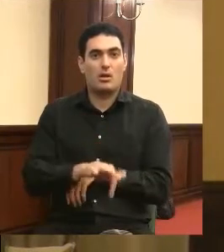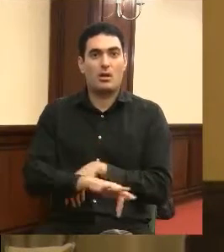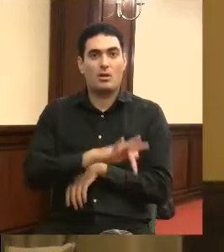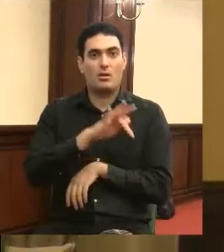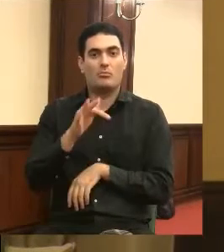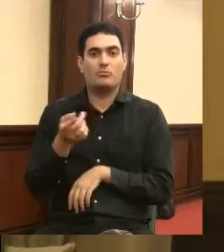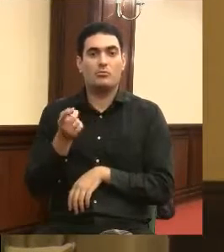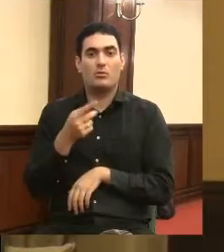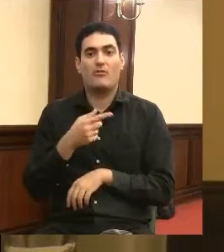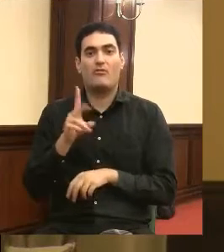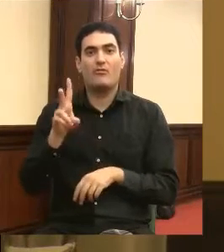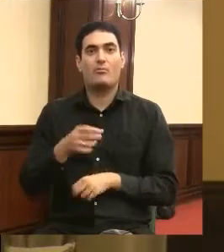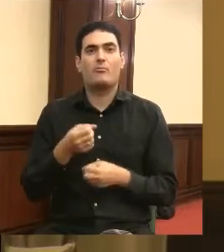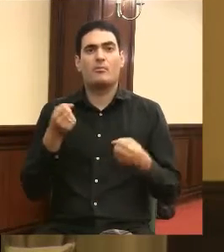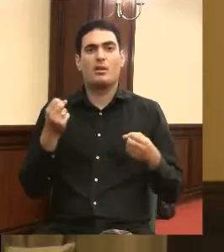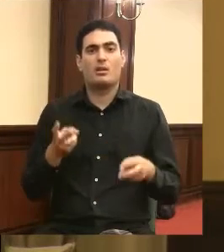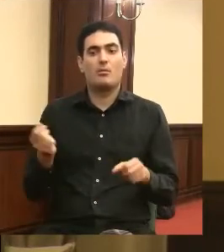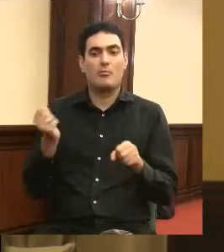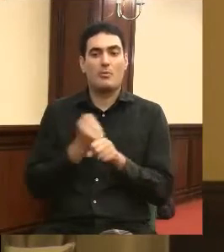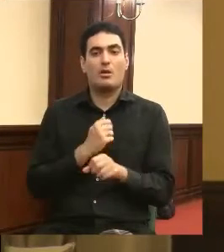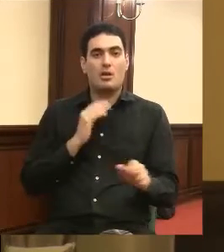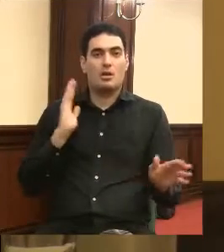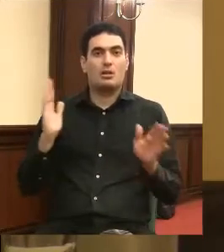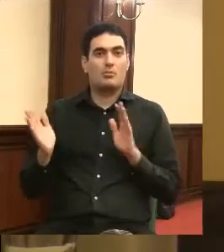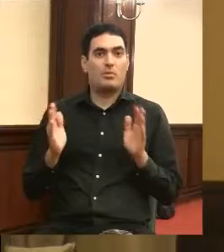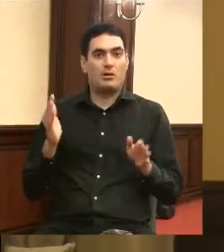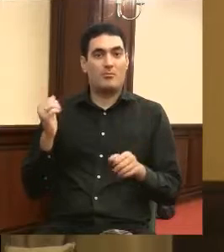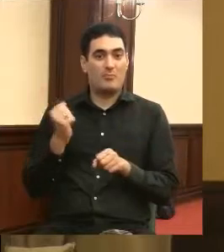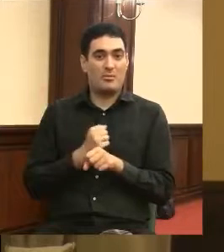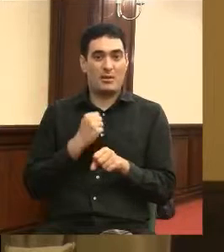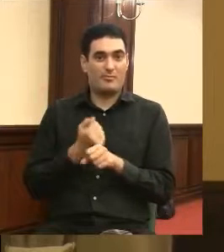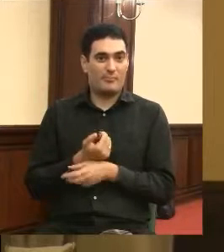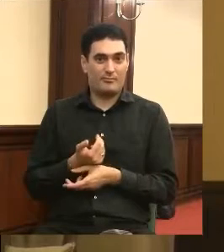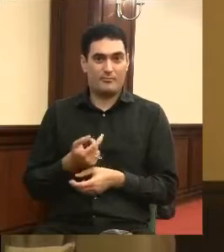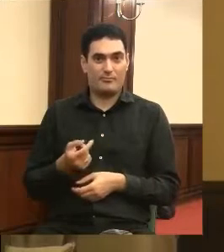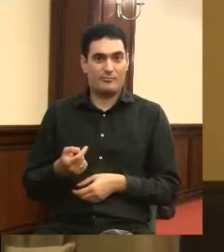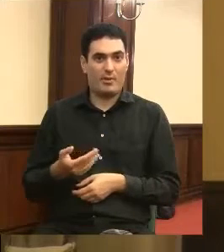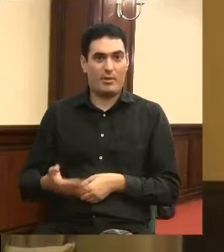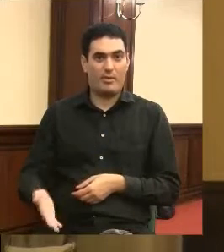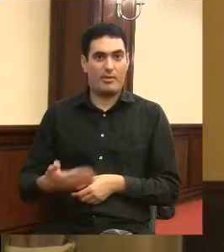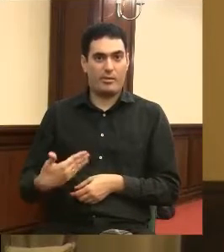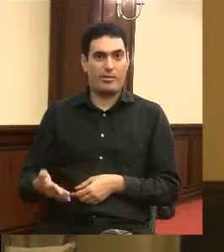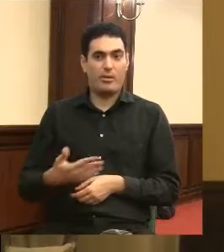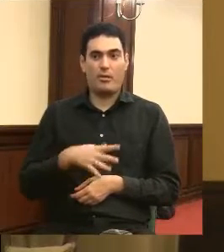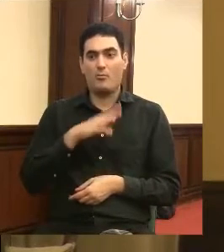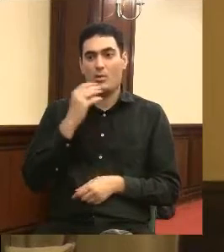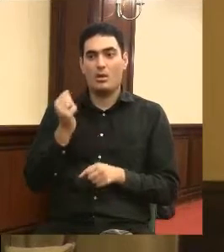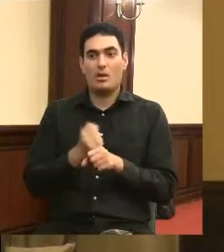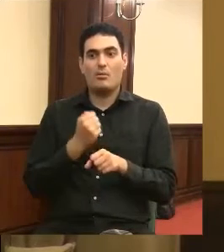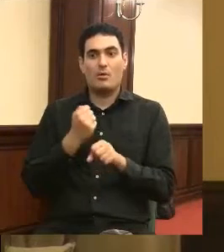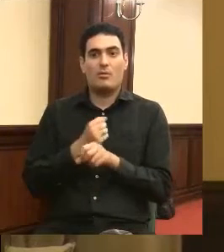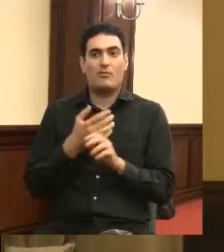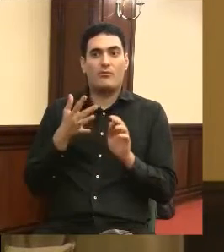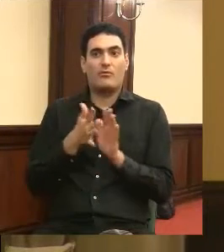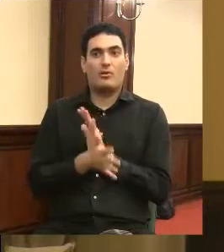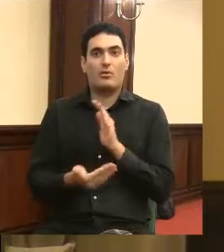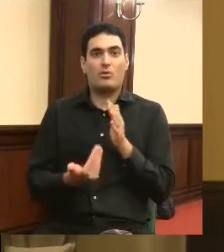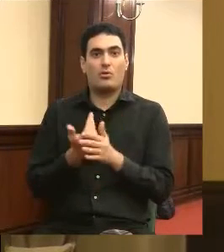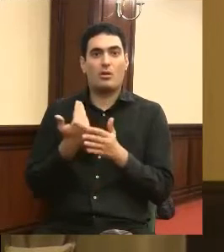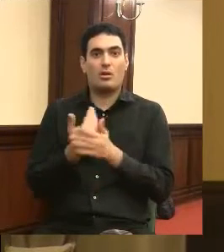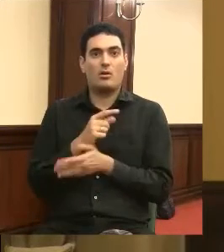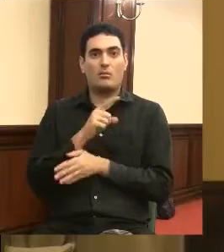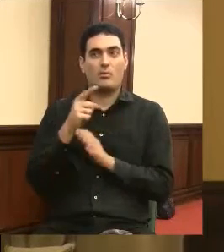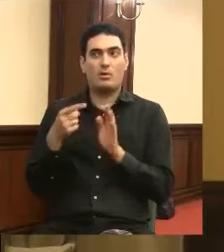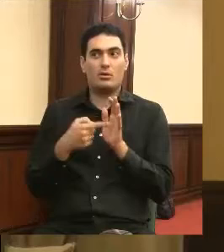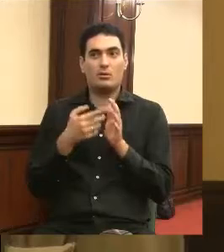trabajo. Además, solo ha servido para crear empleo temporal y precario a costa de destruir puestos de trabajo indefinidos y a jornada